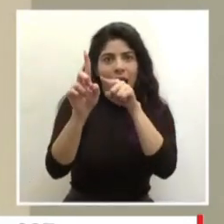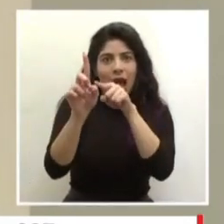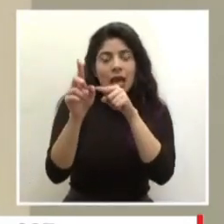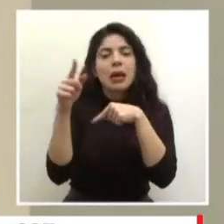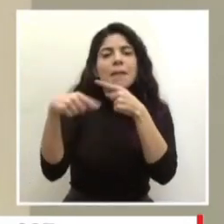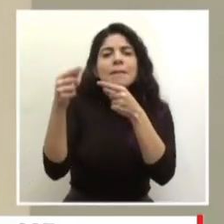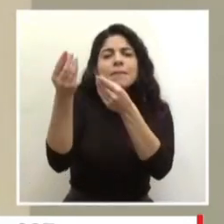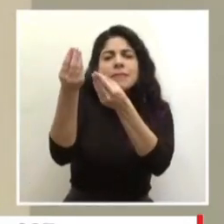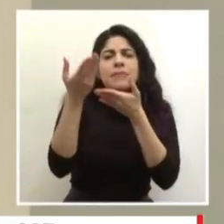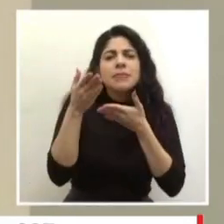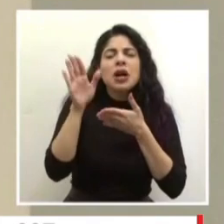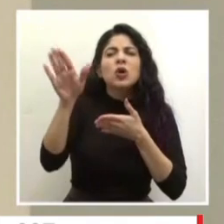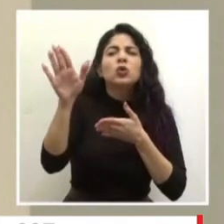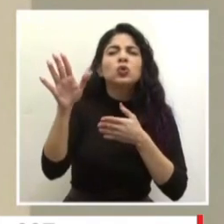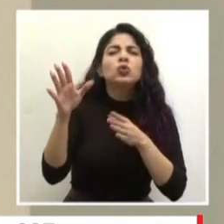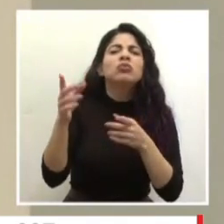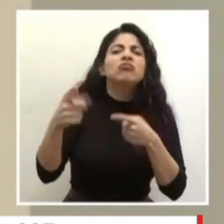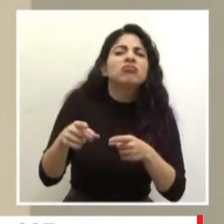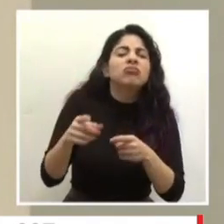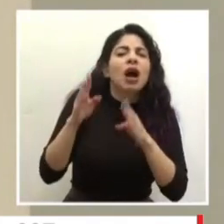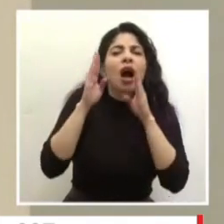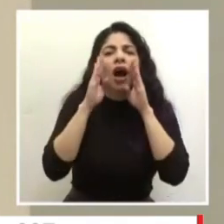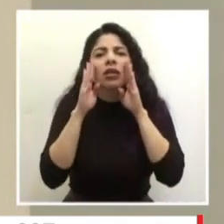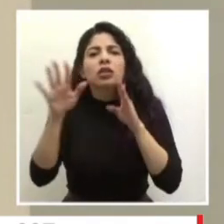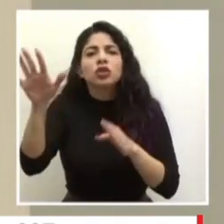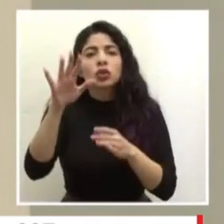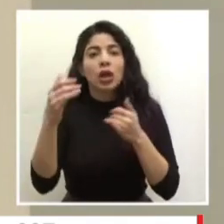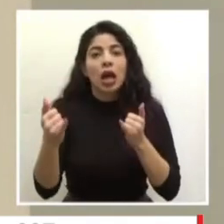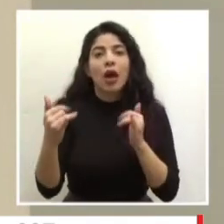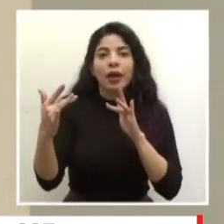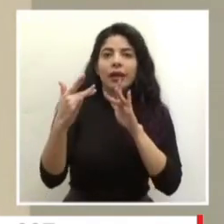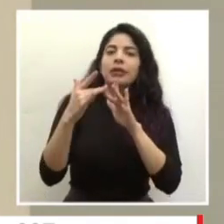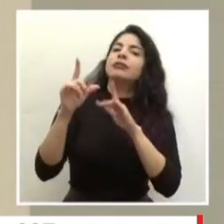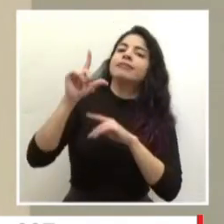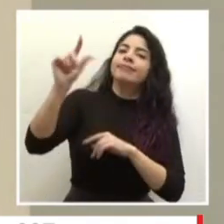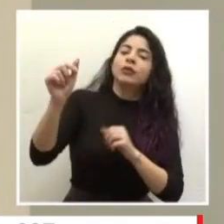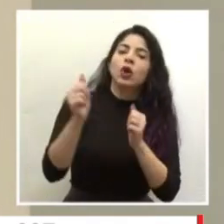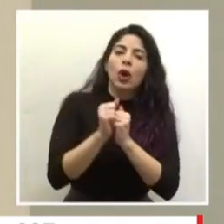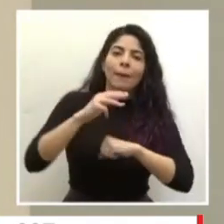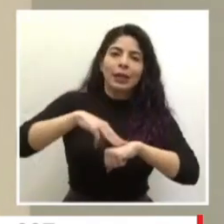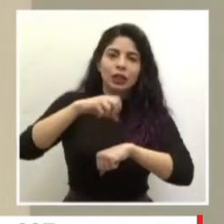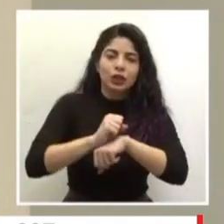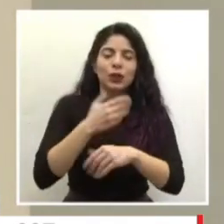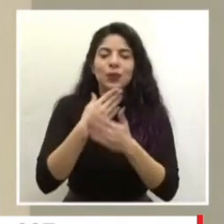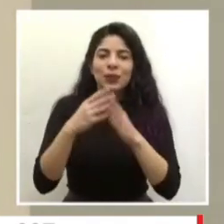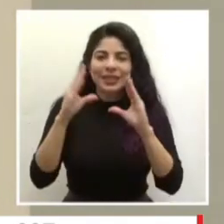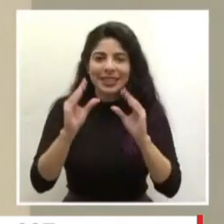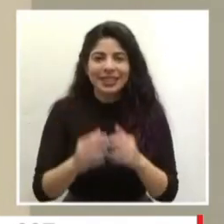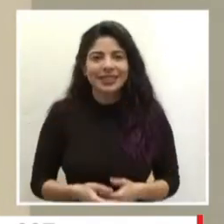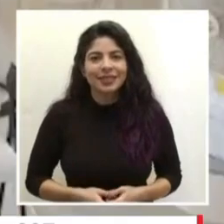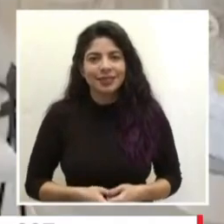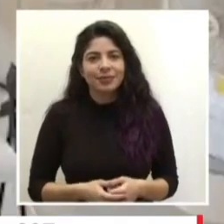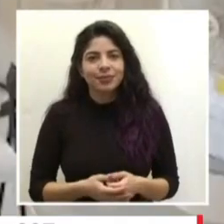la atención que se realiza en esta zona. Así que hacemos conexión remota con don Michael Soto. Muy buenas tardes.